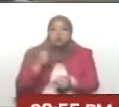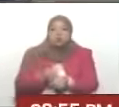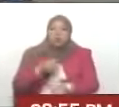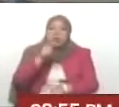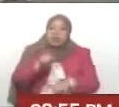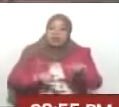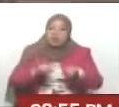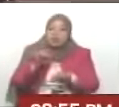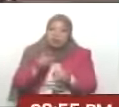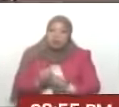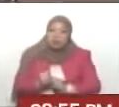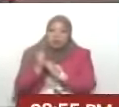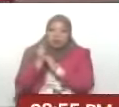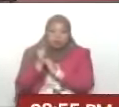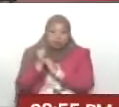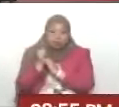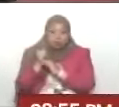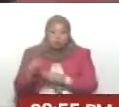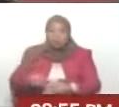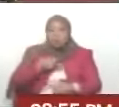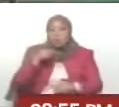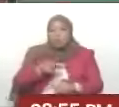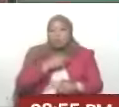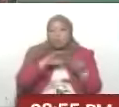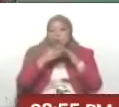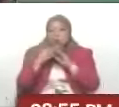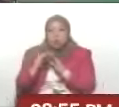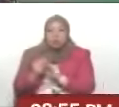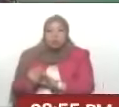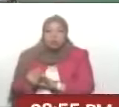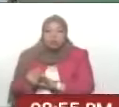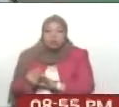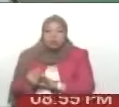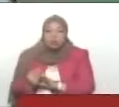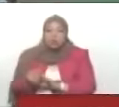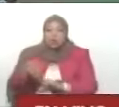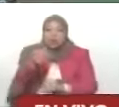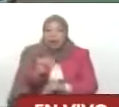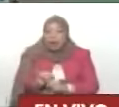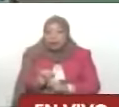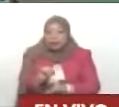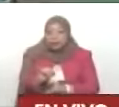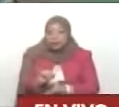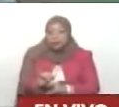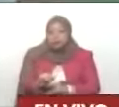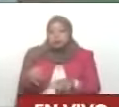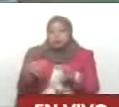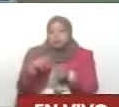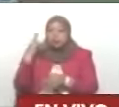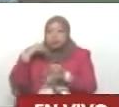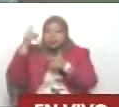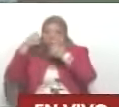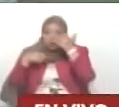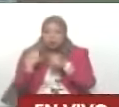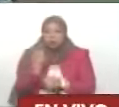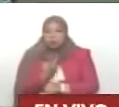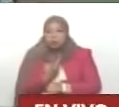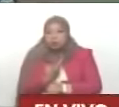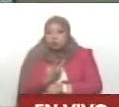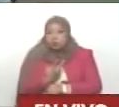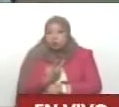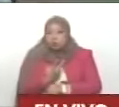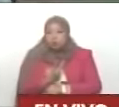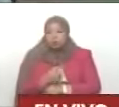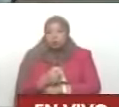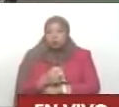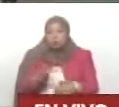16 líderes políticos de comunidad. Tenemos VC 2, una